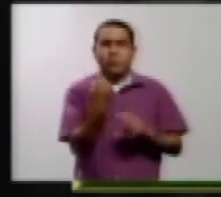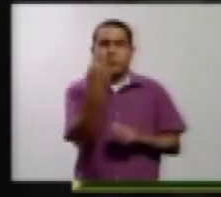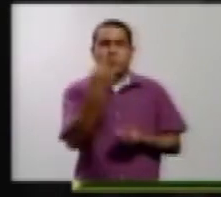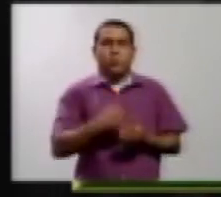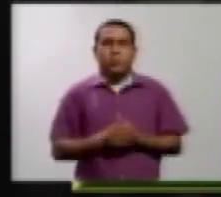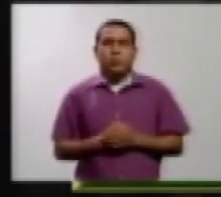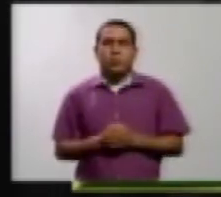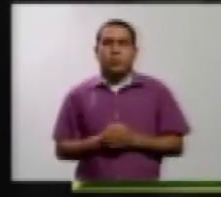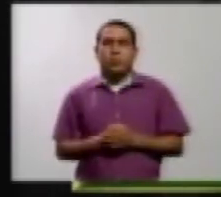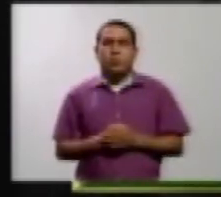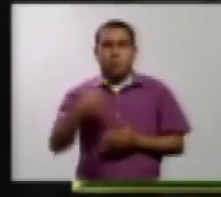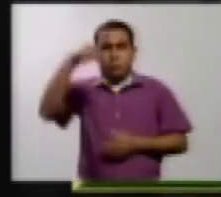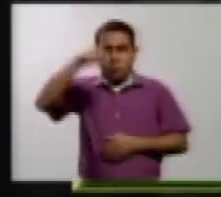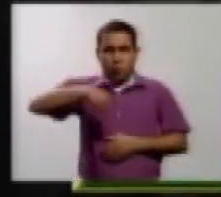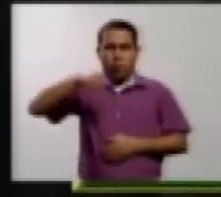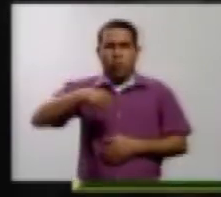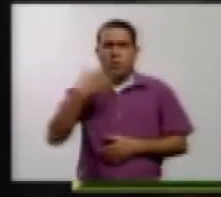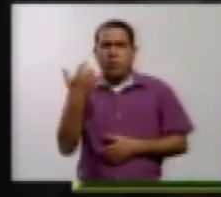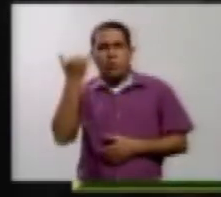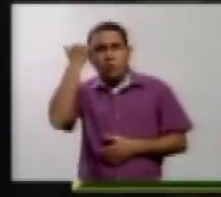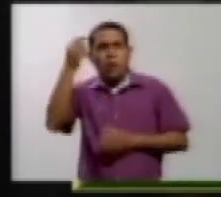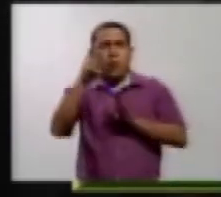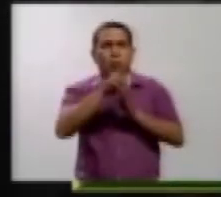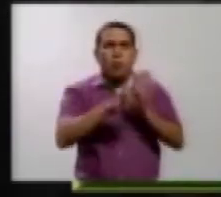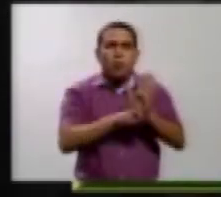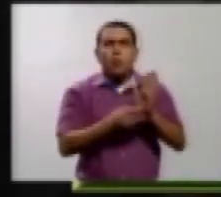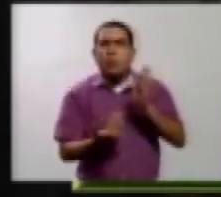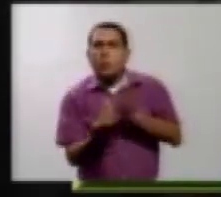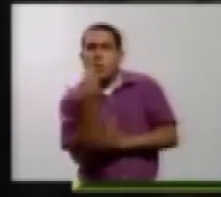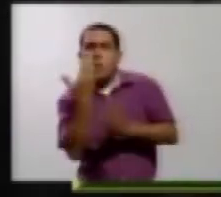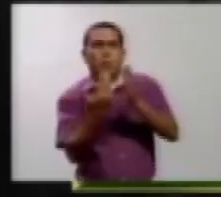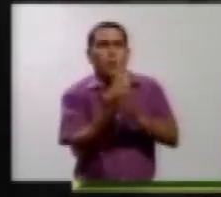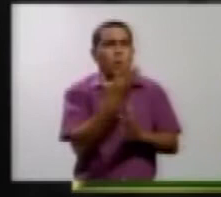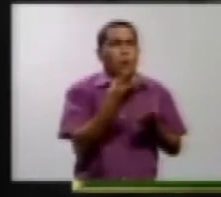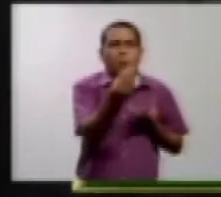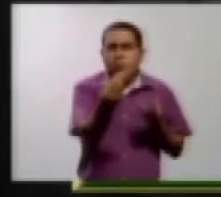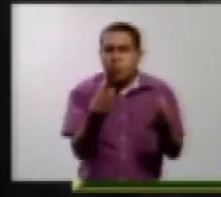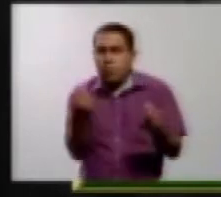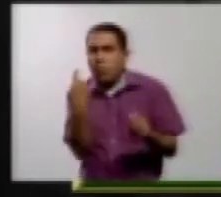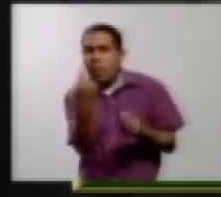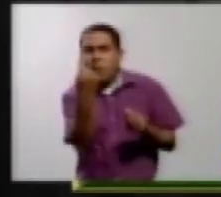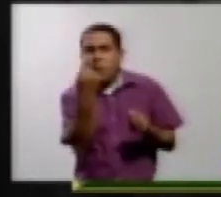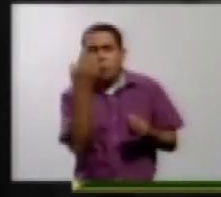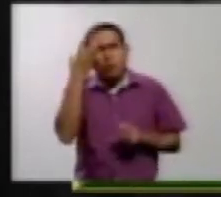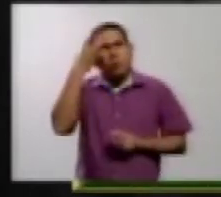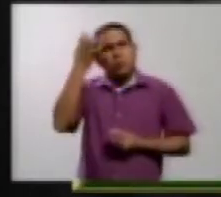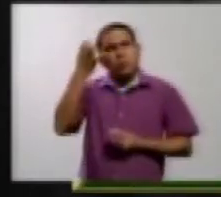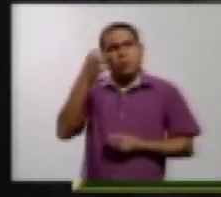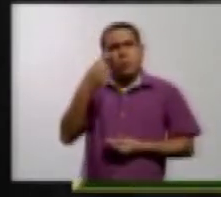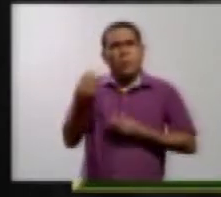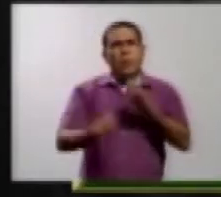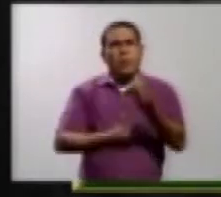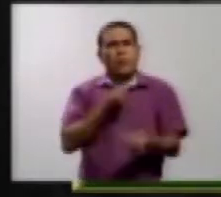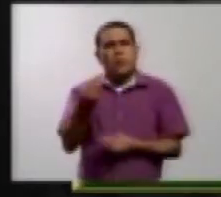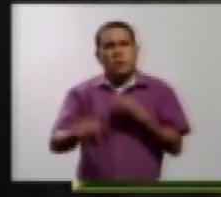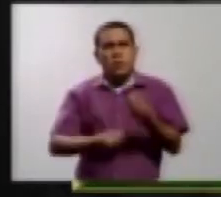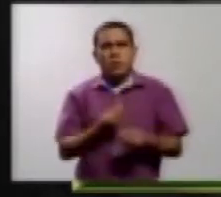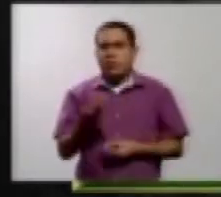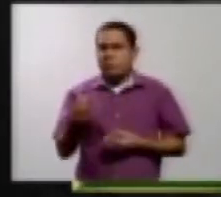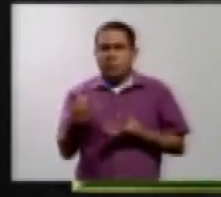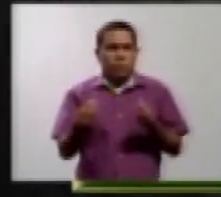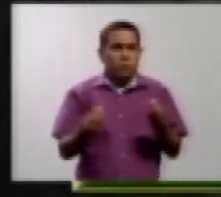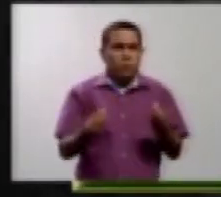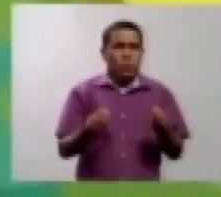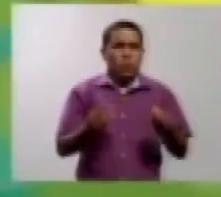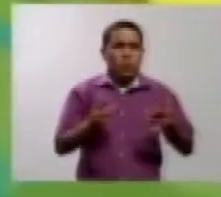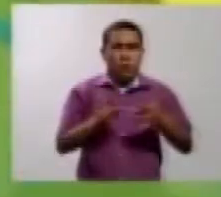Debe crearse hoy en el mundo una nueva teoría sobre el papel de los partidos, pero los partidos no pueden ser cada vez más